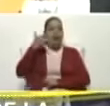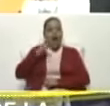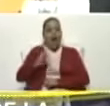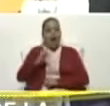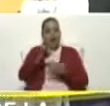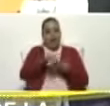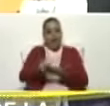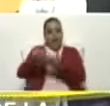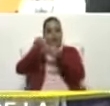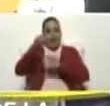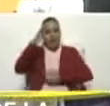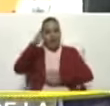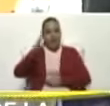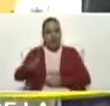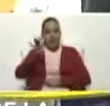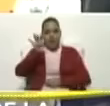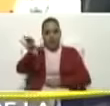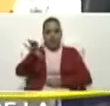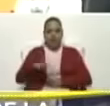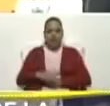riendas militares de la nación.